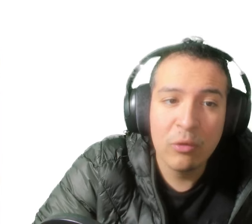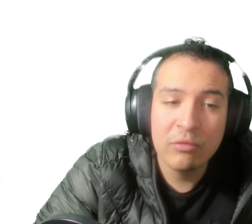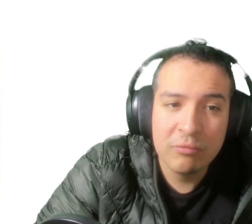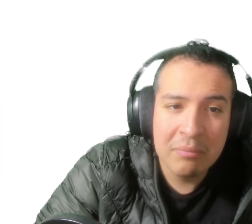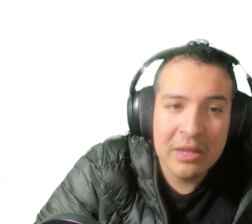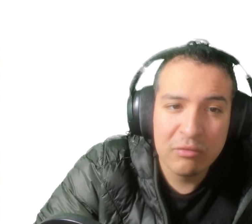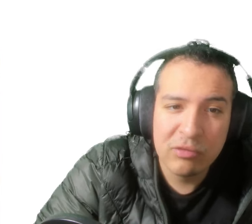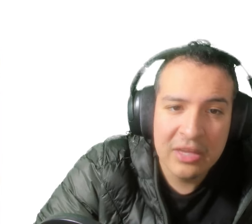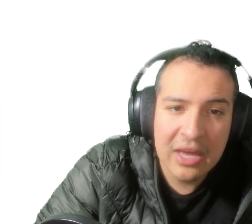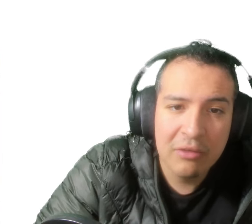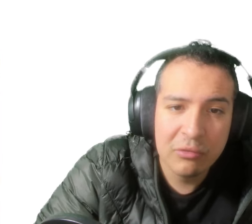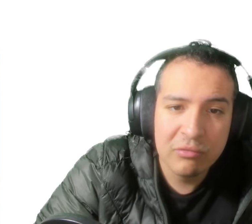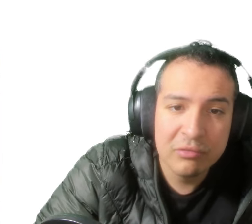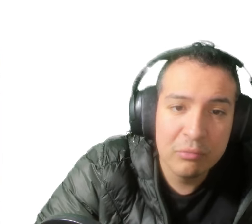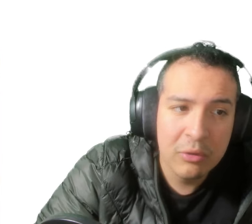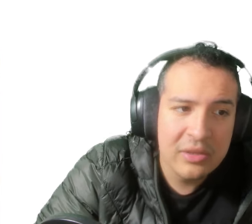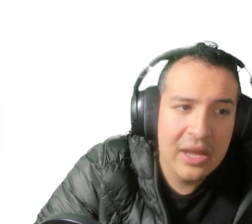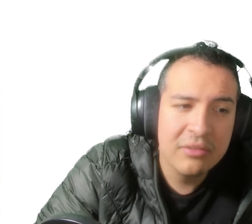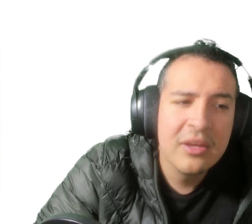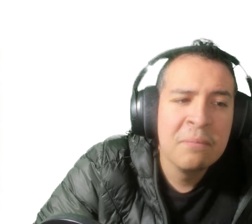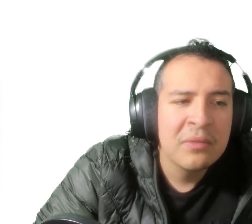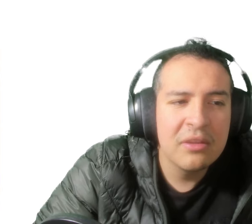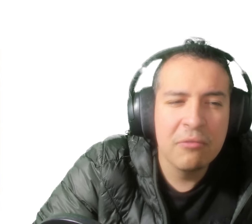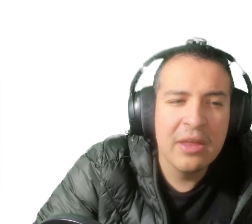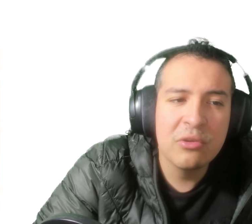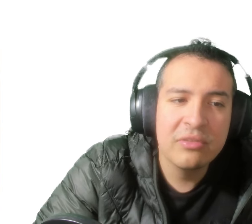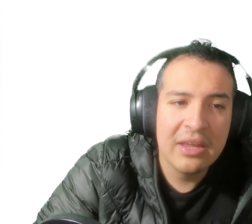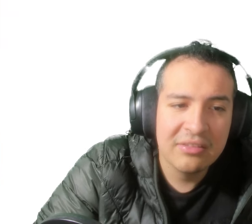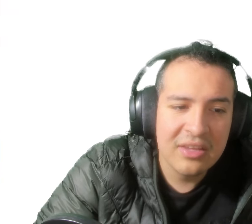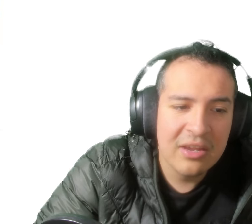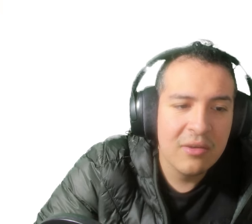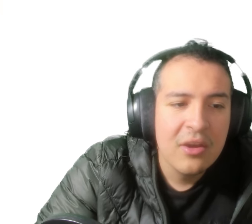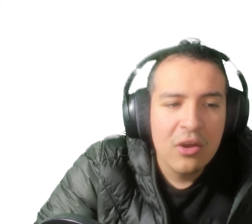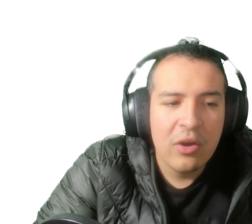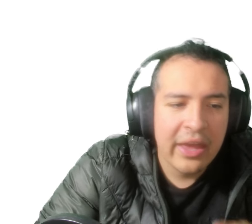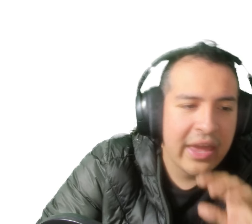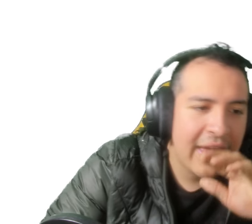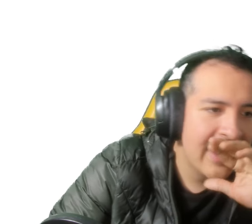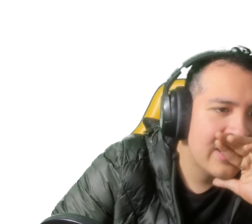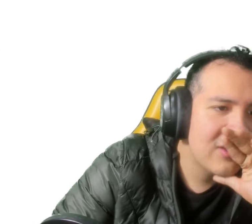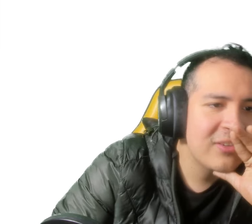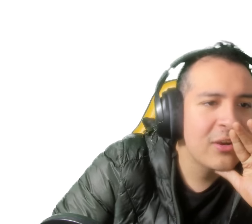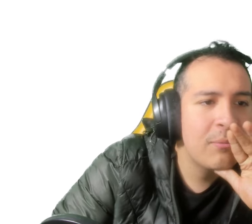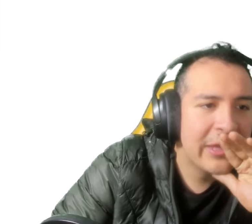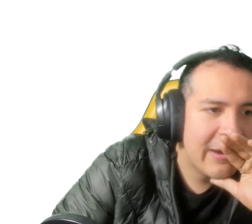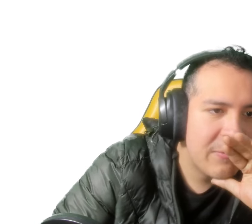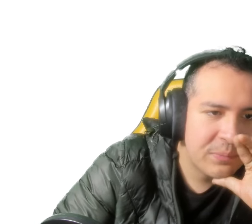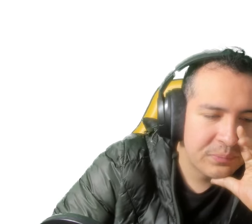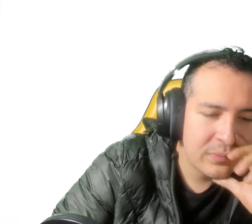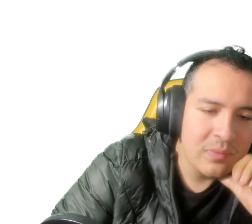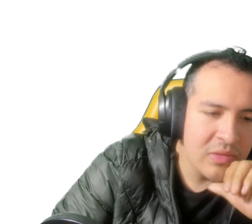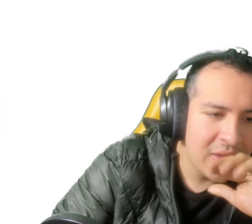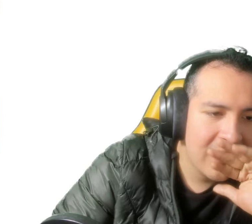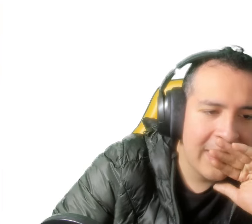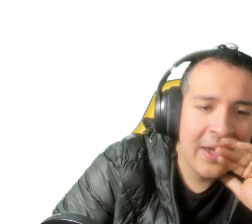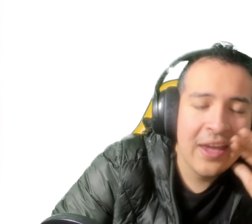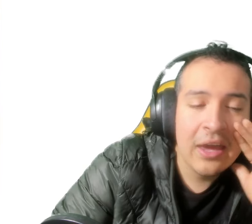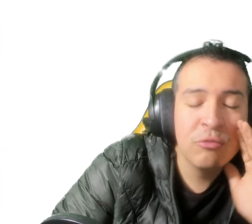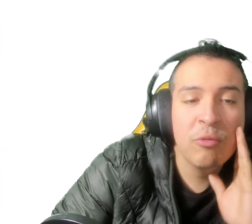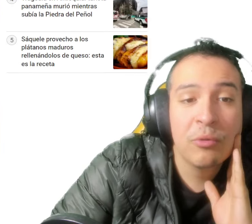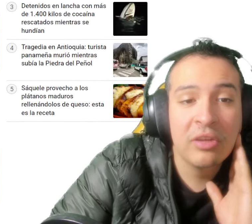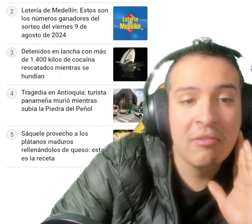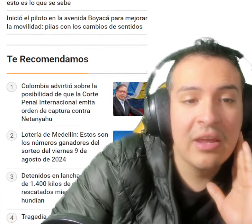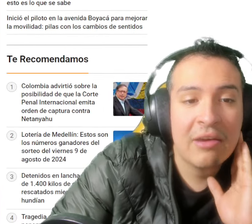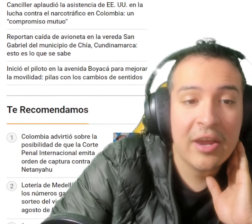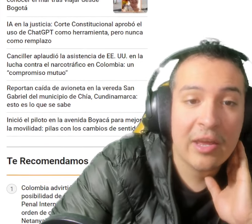maduro con su familia y sus allegados con sus subordinados se fueran todos al exilio Eh entonces como digo Eh